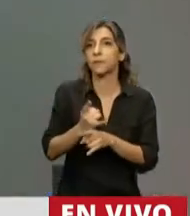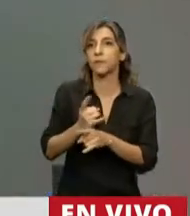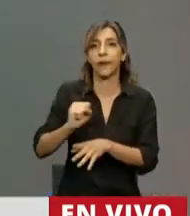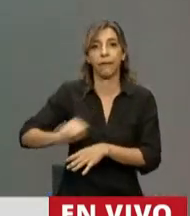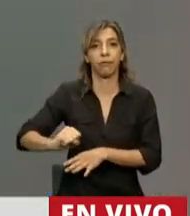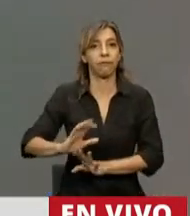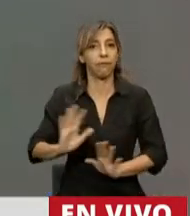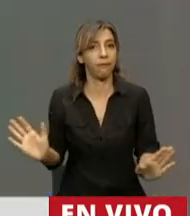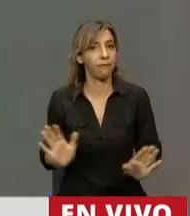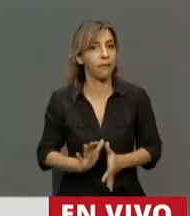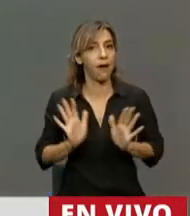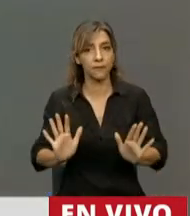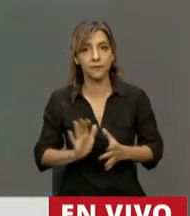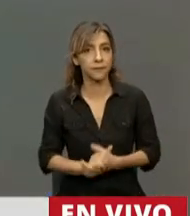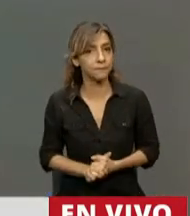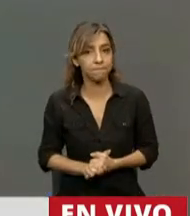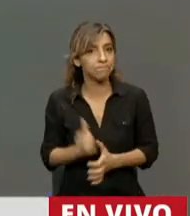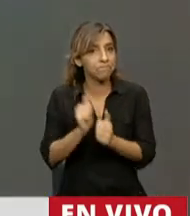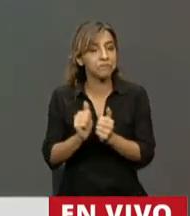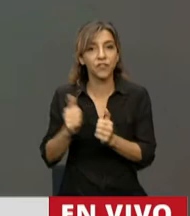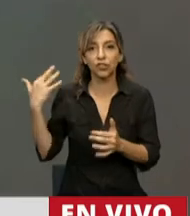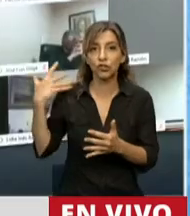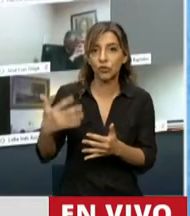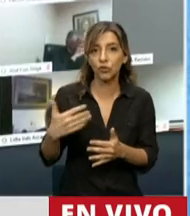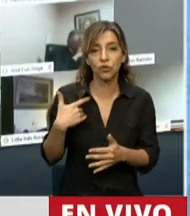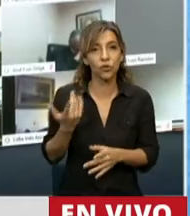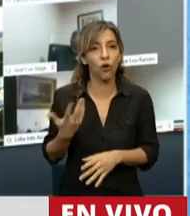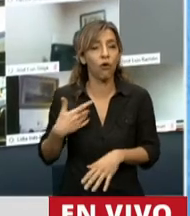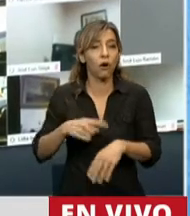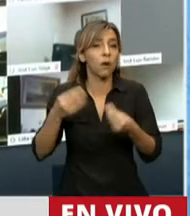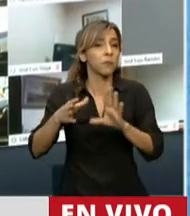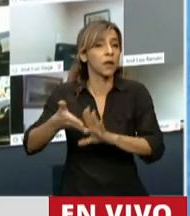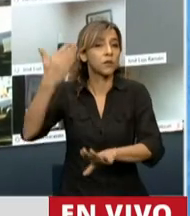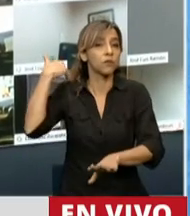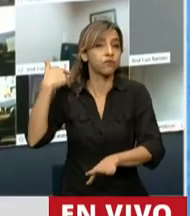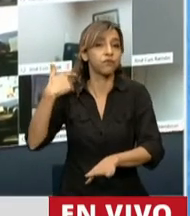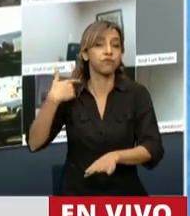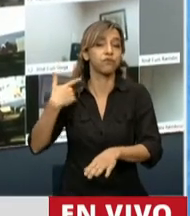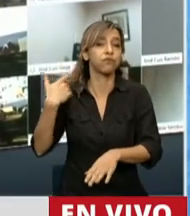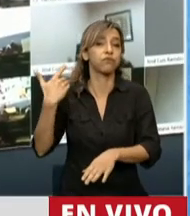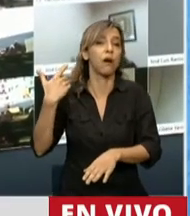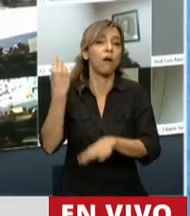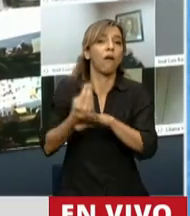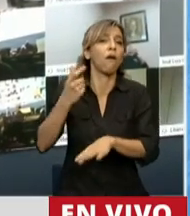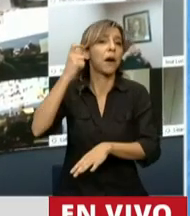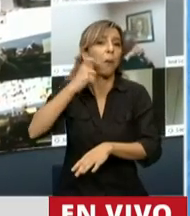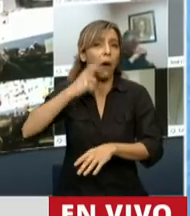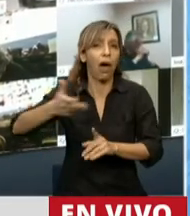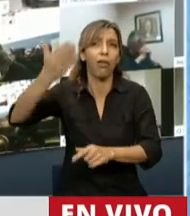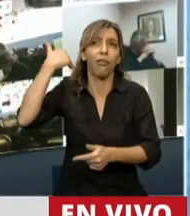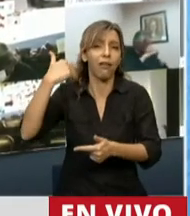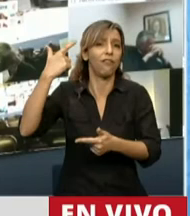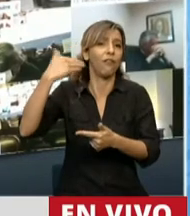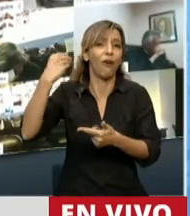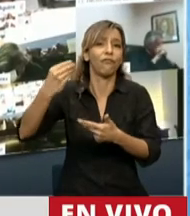existe ningún periodo de nuestra historia, ni uno solo, desde Rivadavia y Abraham Brodex en adelante, que se pueda comprobar que el